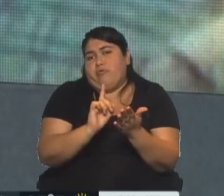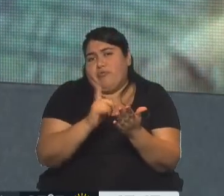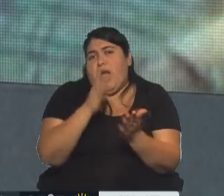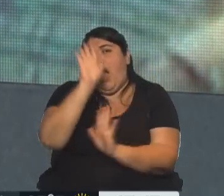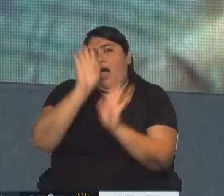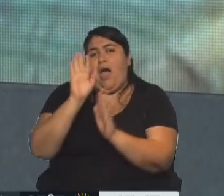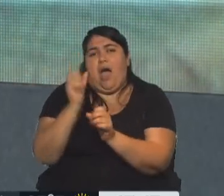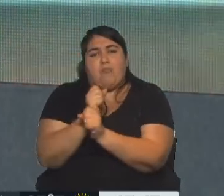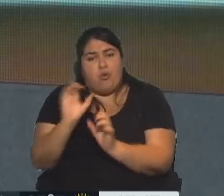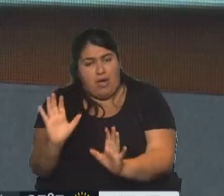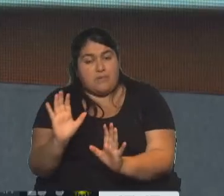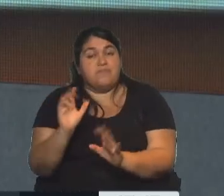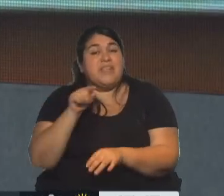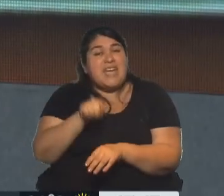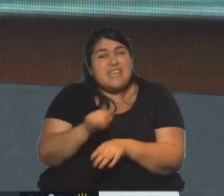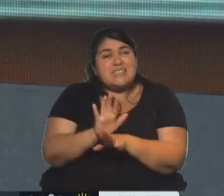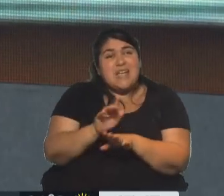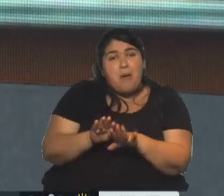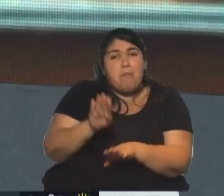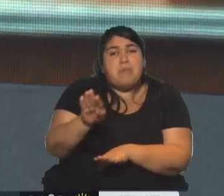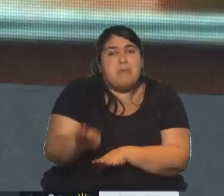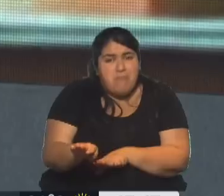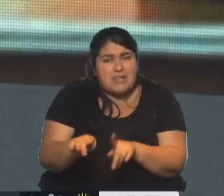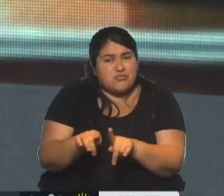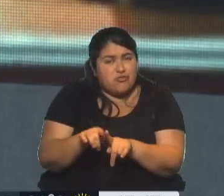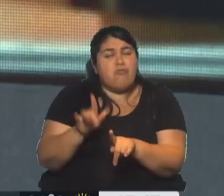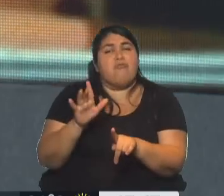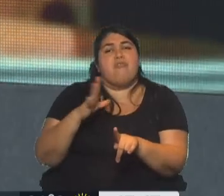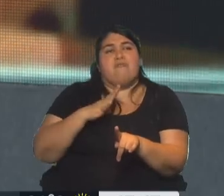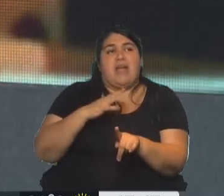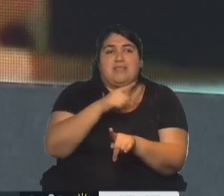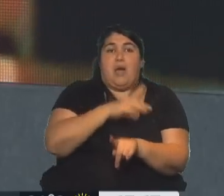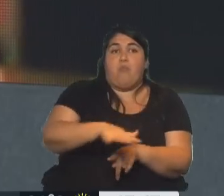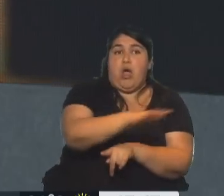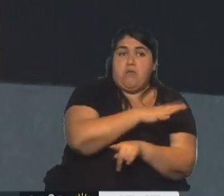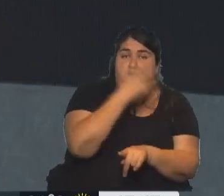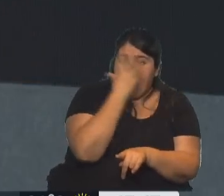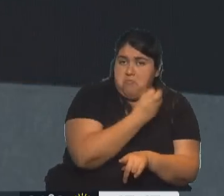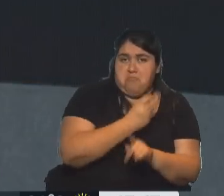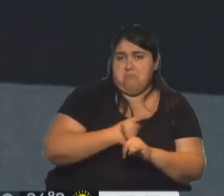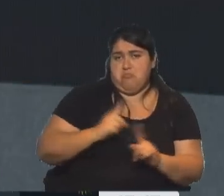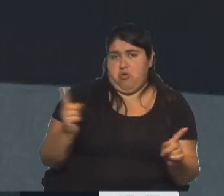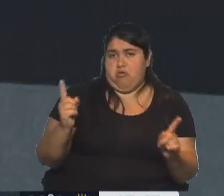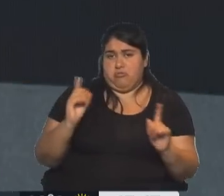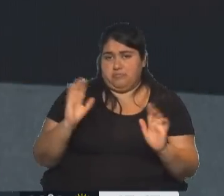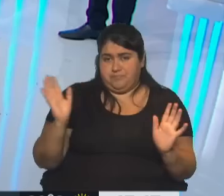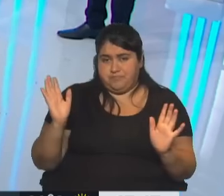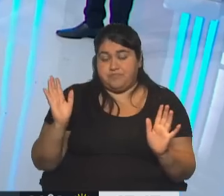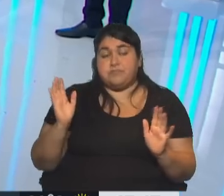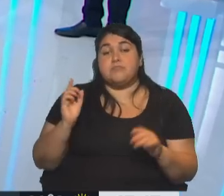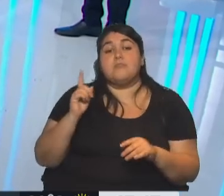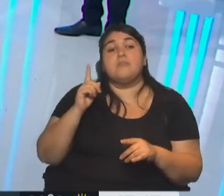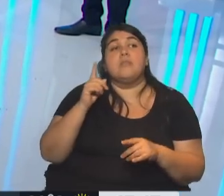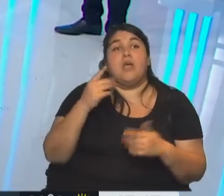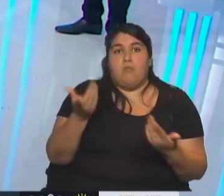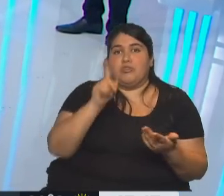parece que eso es un primer punto que este proceso constituyente no logró enamorar, sobre todo a quienes pensaban eso, que también se vio reflejado tanto en el voto en